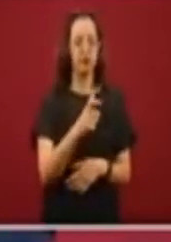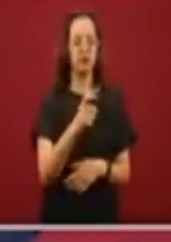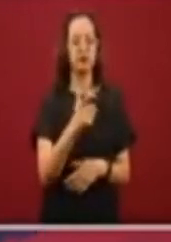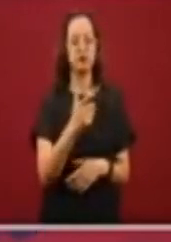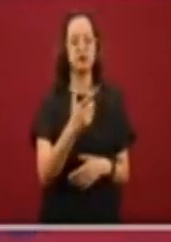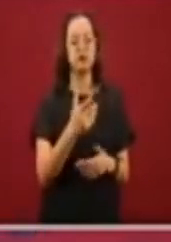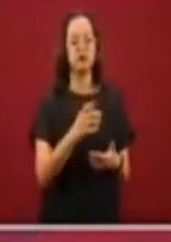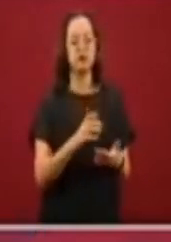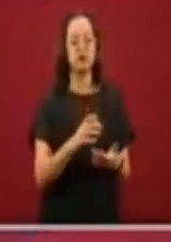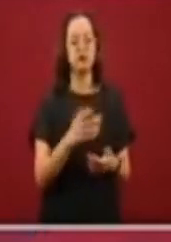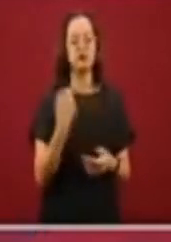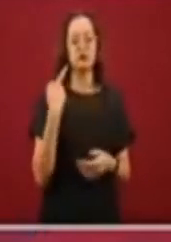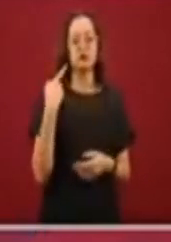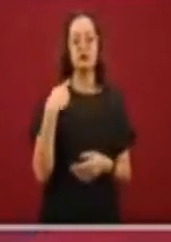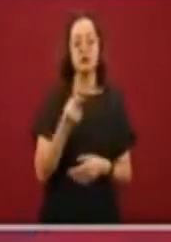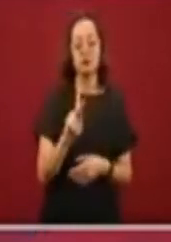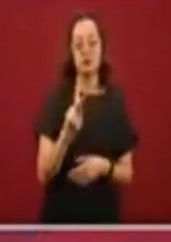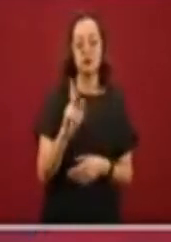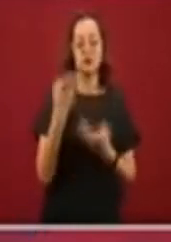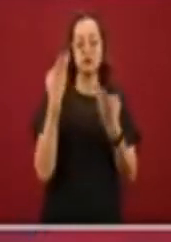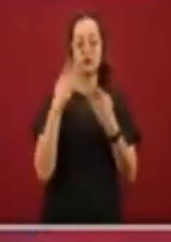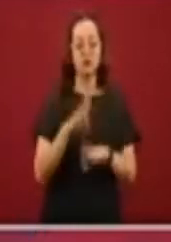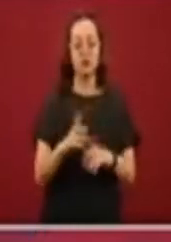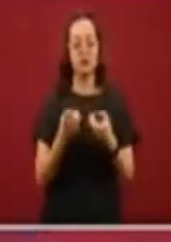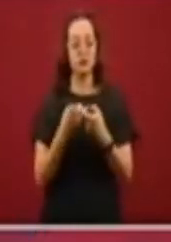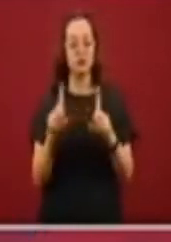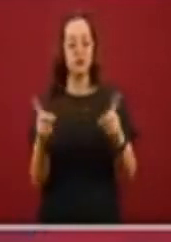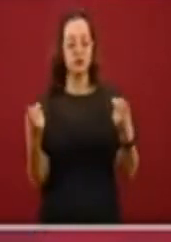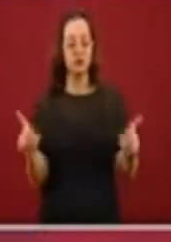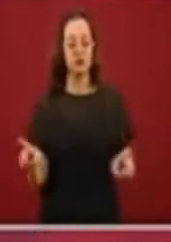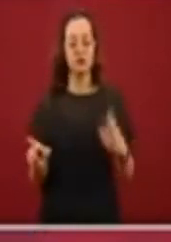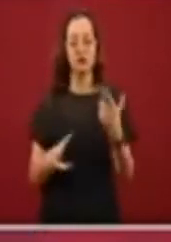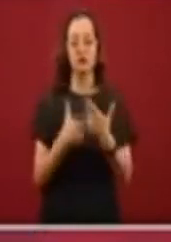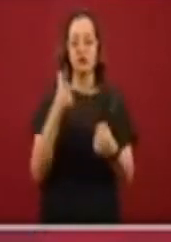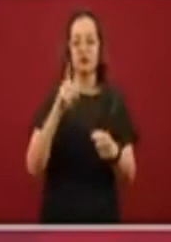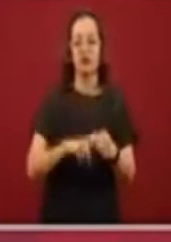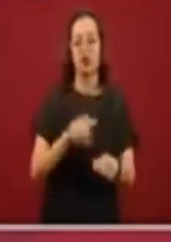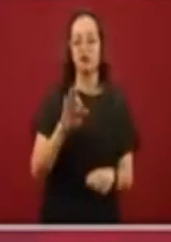Financiera, de la Banca del Desarrollo,